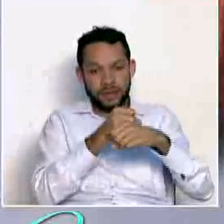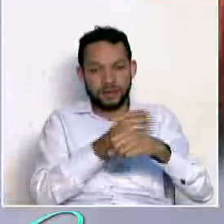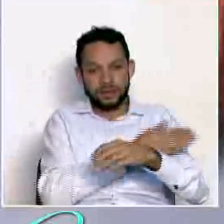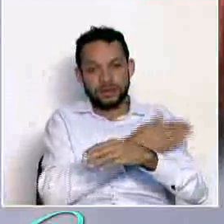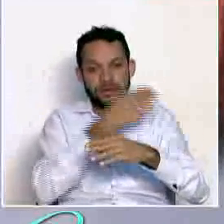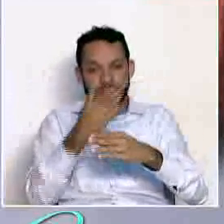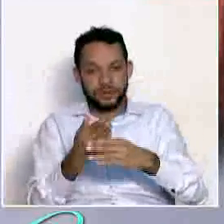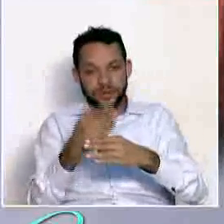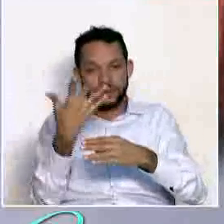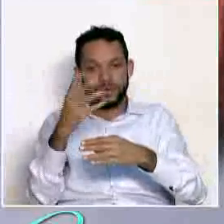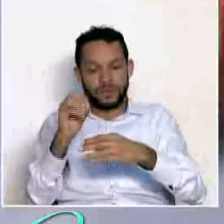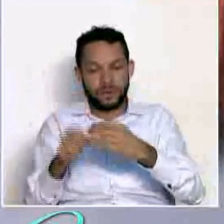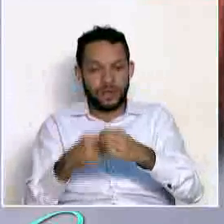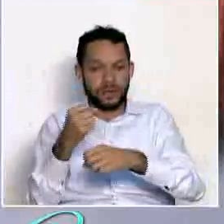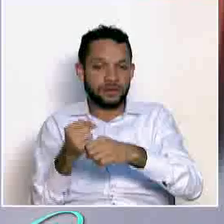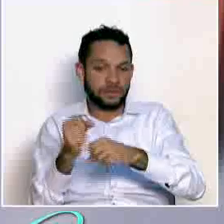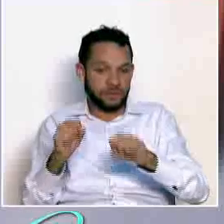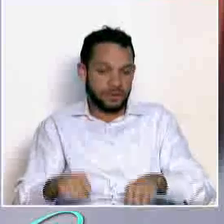algunas ligeras resistencias.